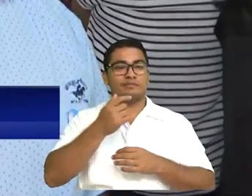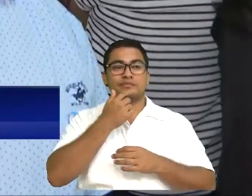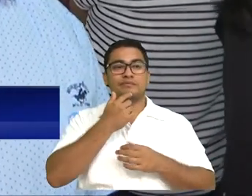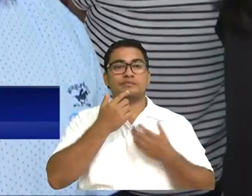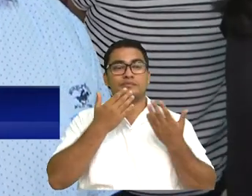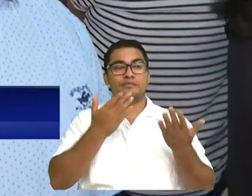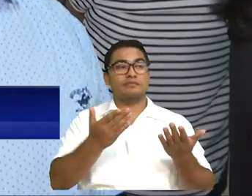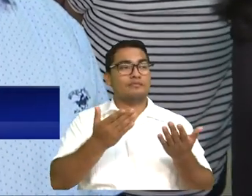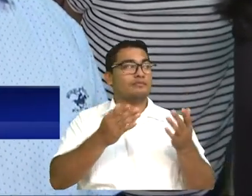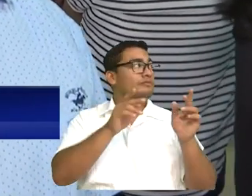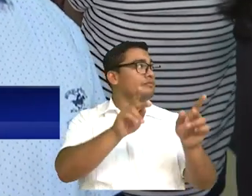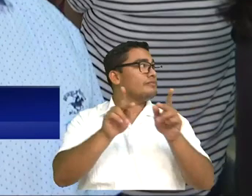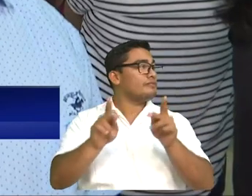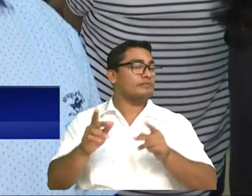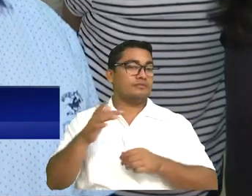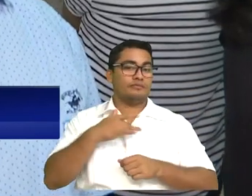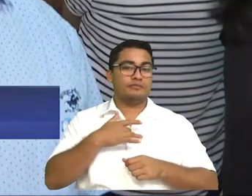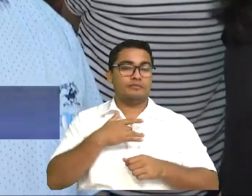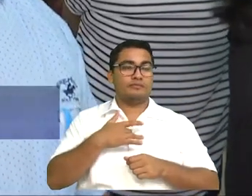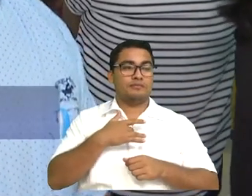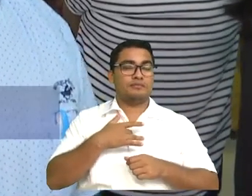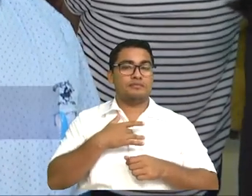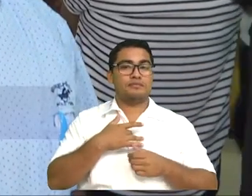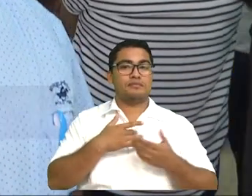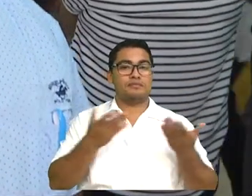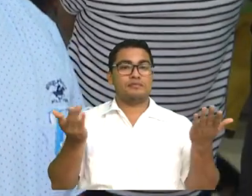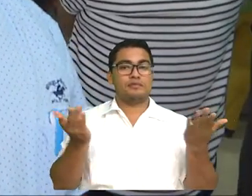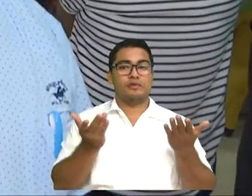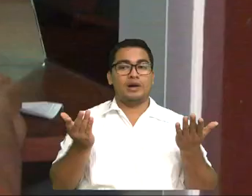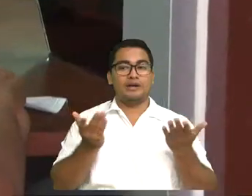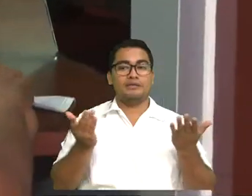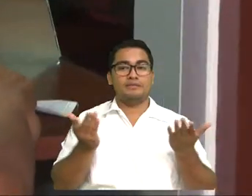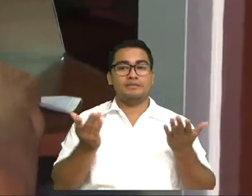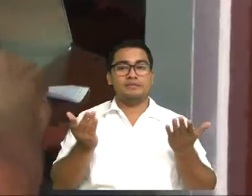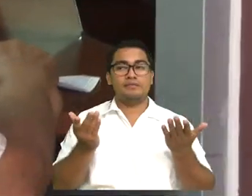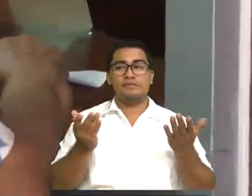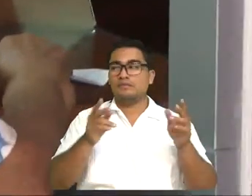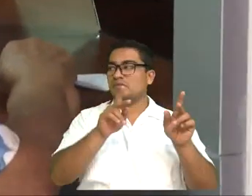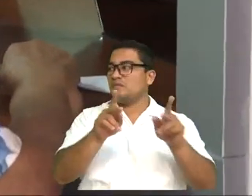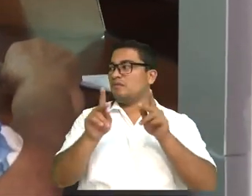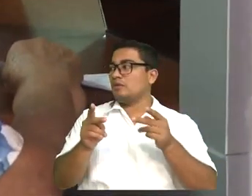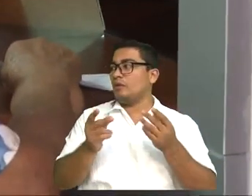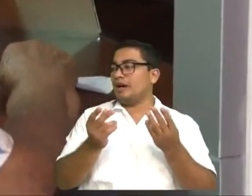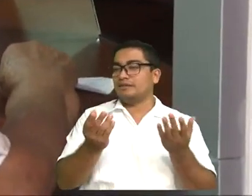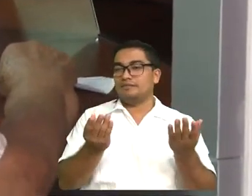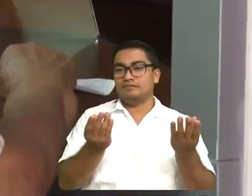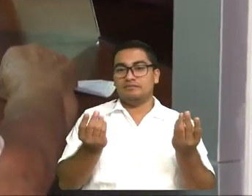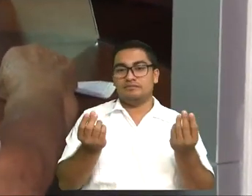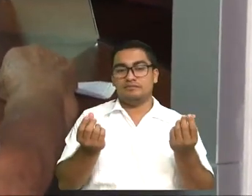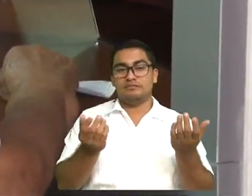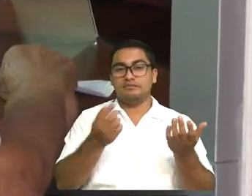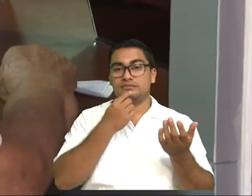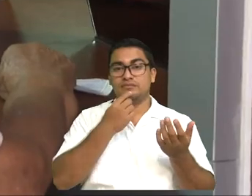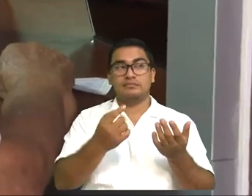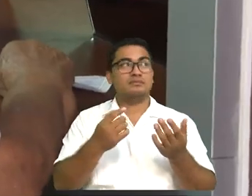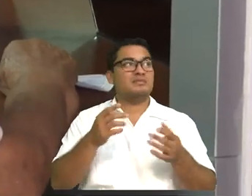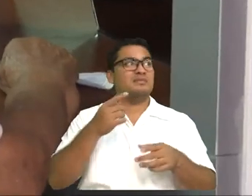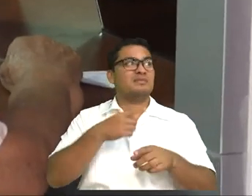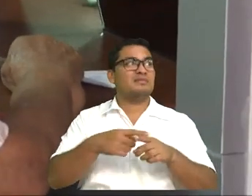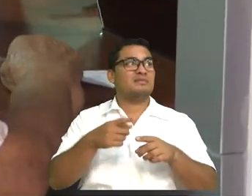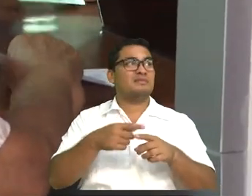la gente necesita pues de tener su dinero a tiempo para cualquier dificultad que se le pueda